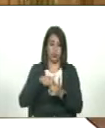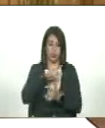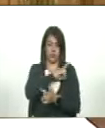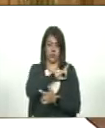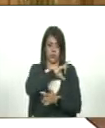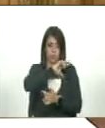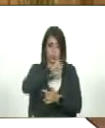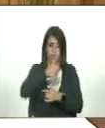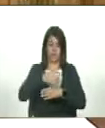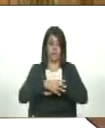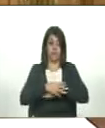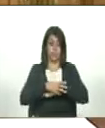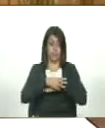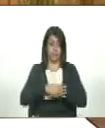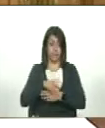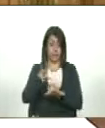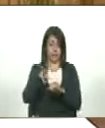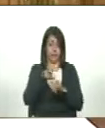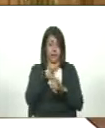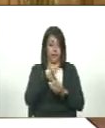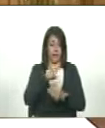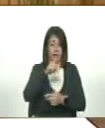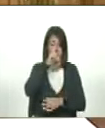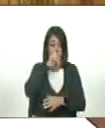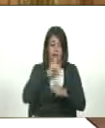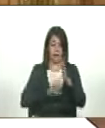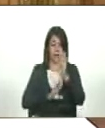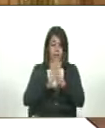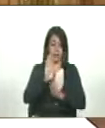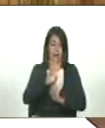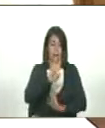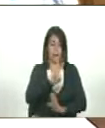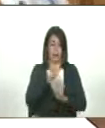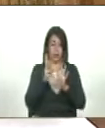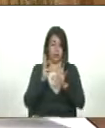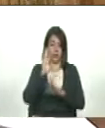superintendente tributario, donde este año se incrementó casi en un